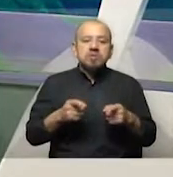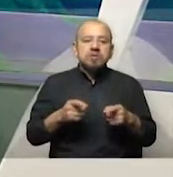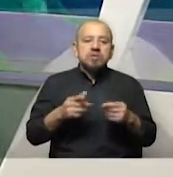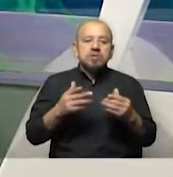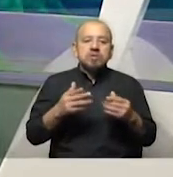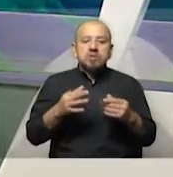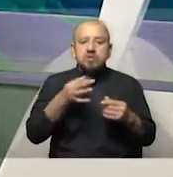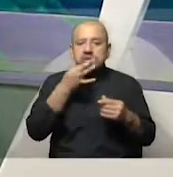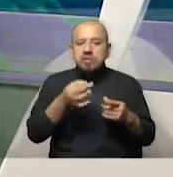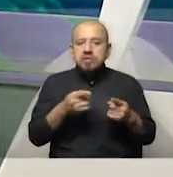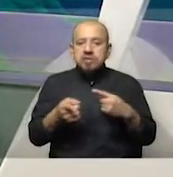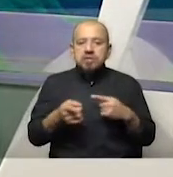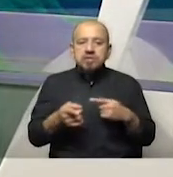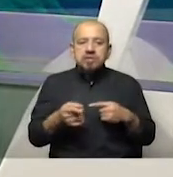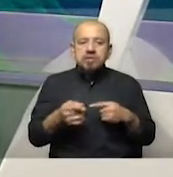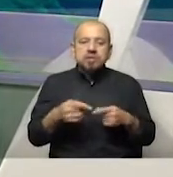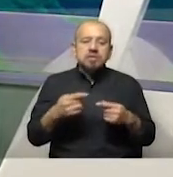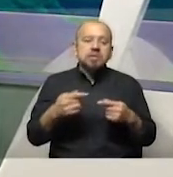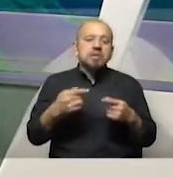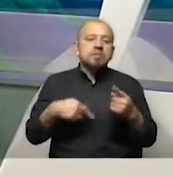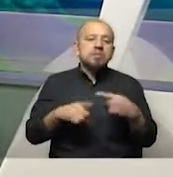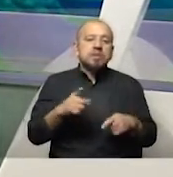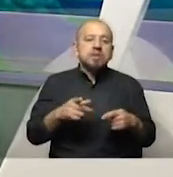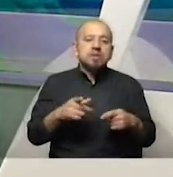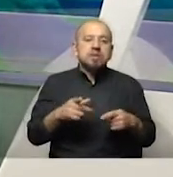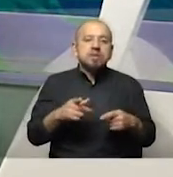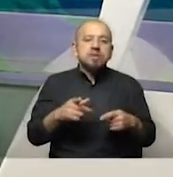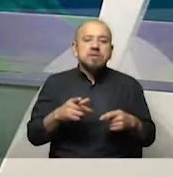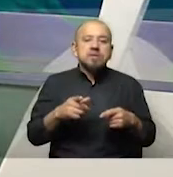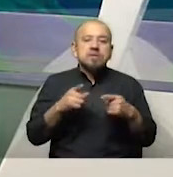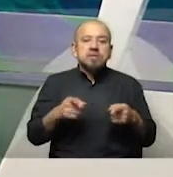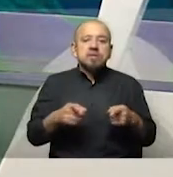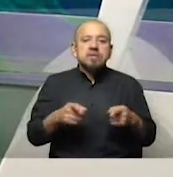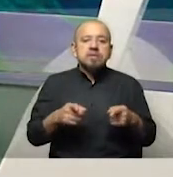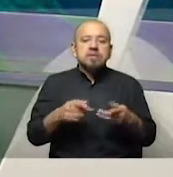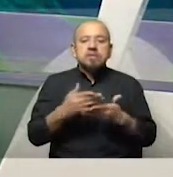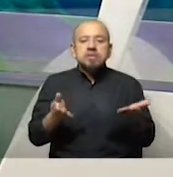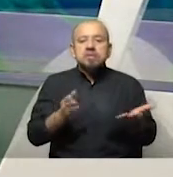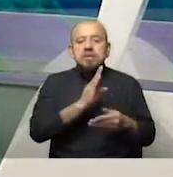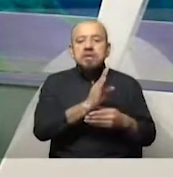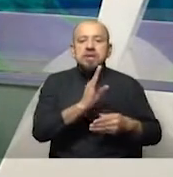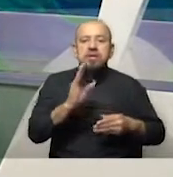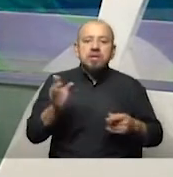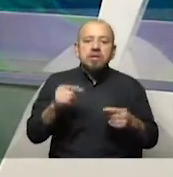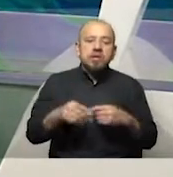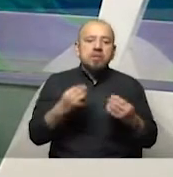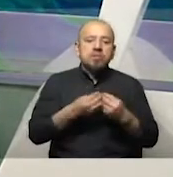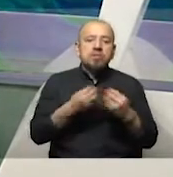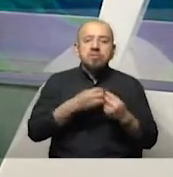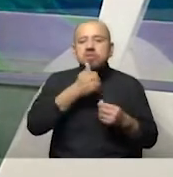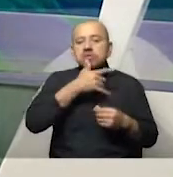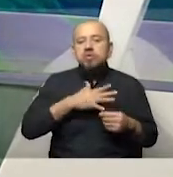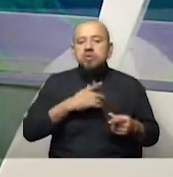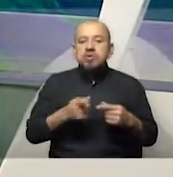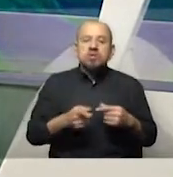daba consejos para curar sus dolencias digamos y bueno salió este libro que como dice tiene tiene muchas historias tiene